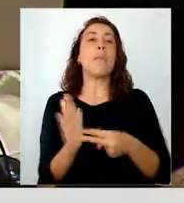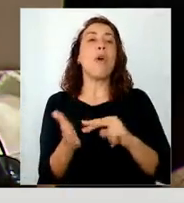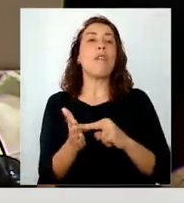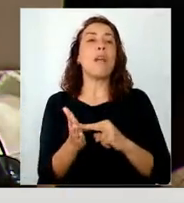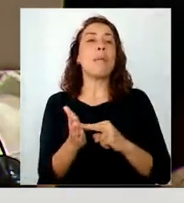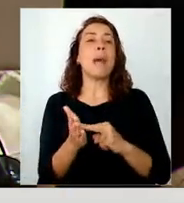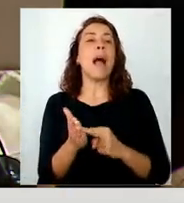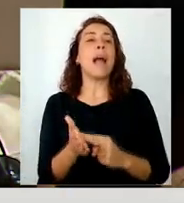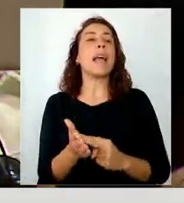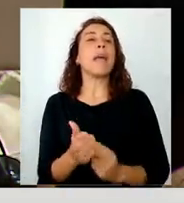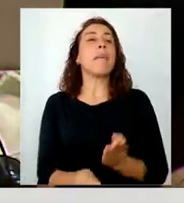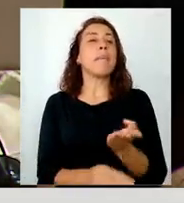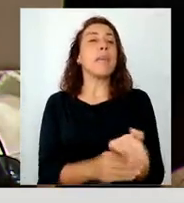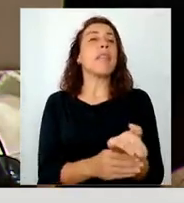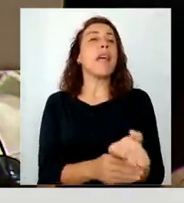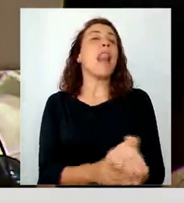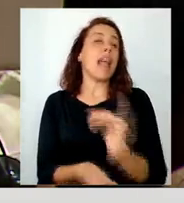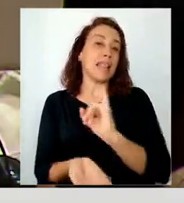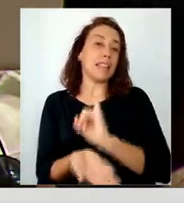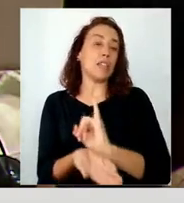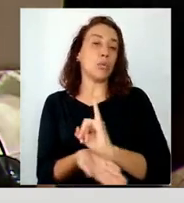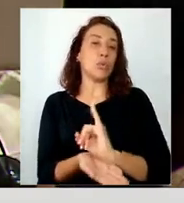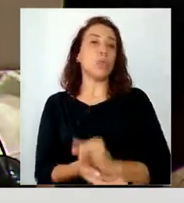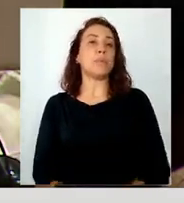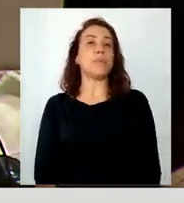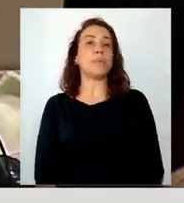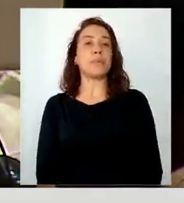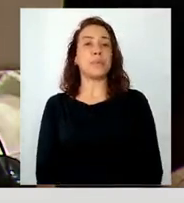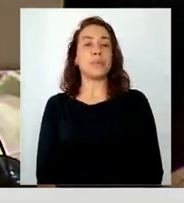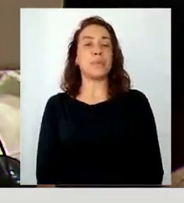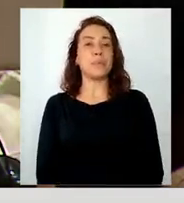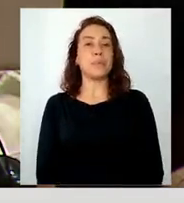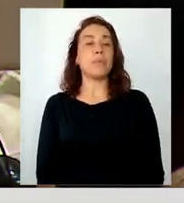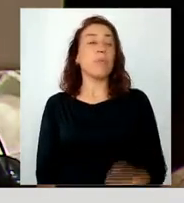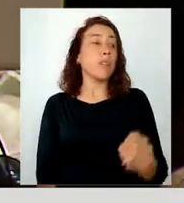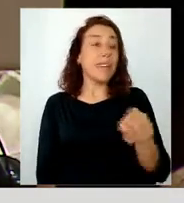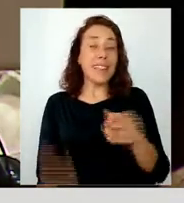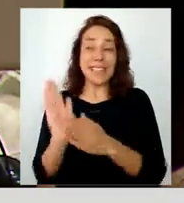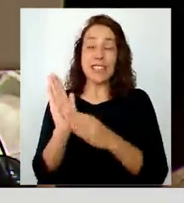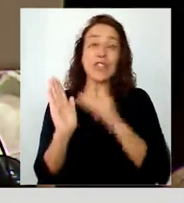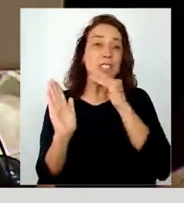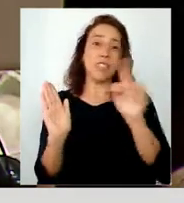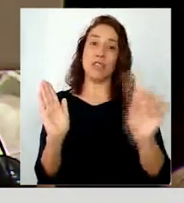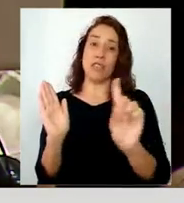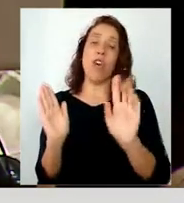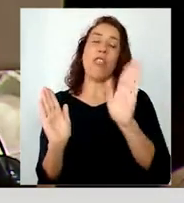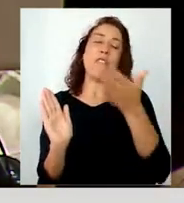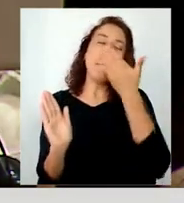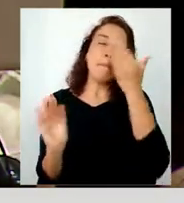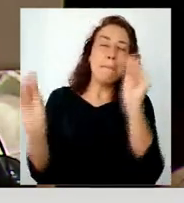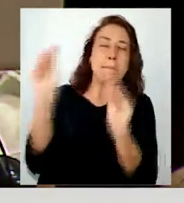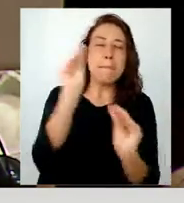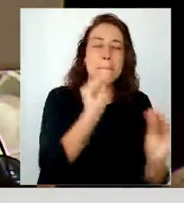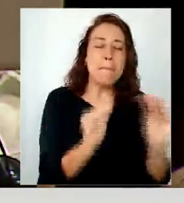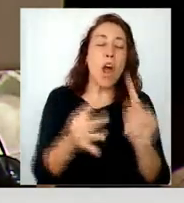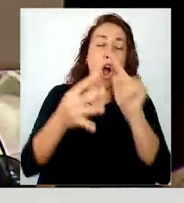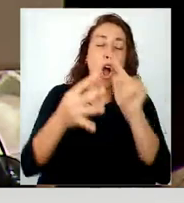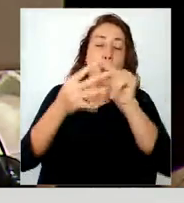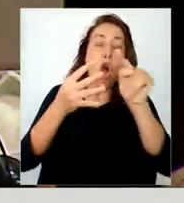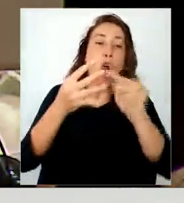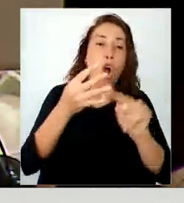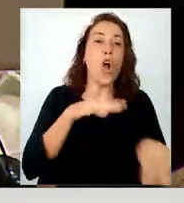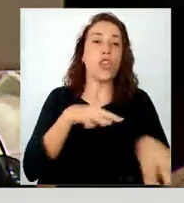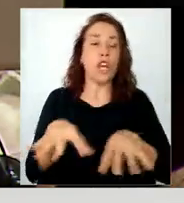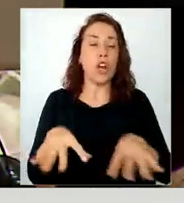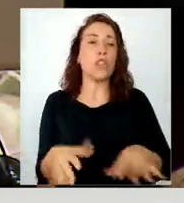de la Administración Por cierto Esto no es suficiente debemos mejorar aún muchas otras cuestiones Como por ejemplo